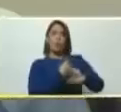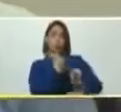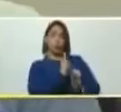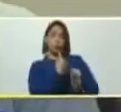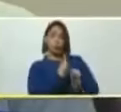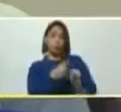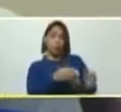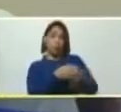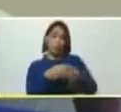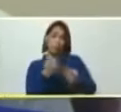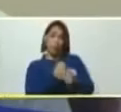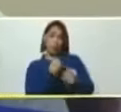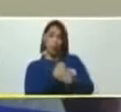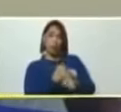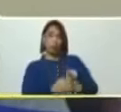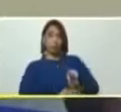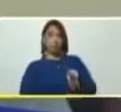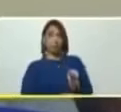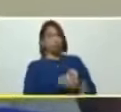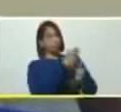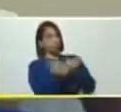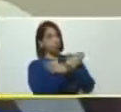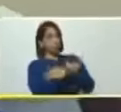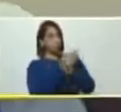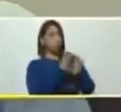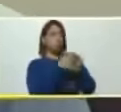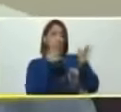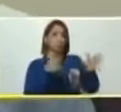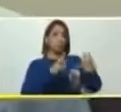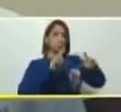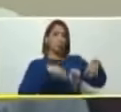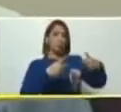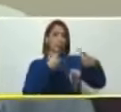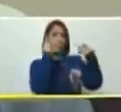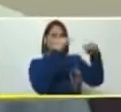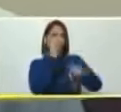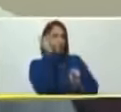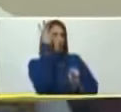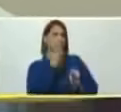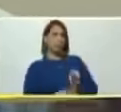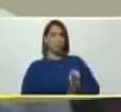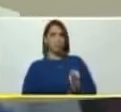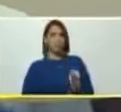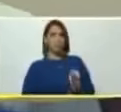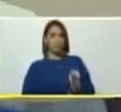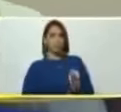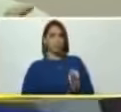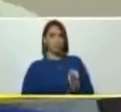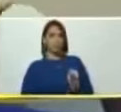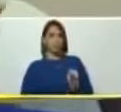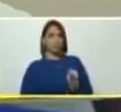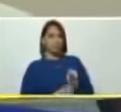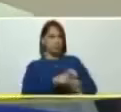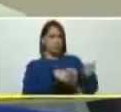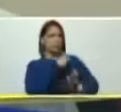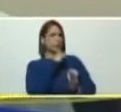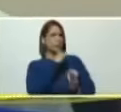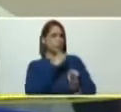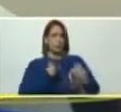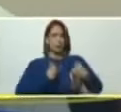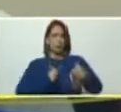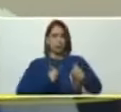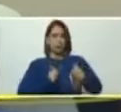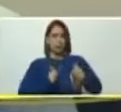de trabajo, y felicitarlo por esta nueva etapa, esta nueva iniciativa. Luego de pasadas las dificultades que nos ha